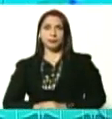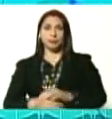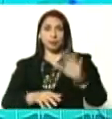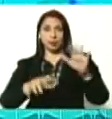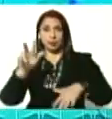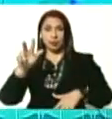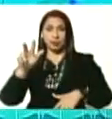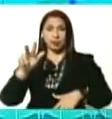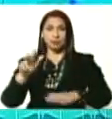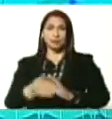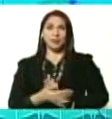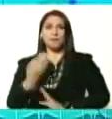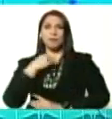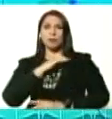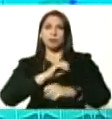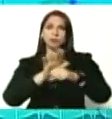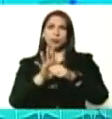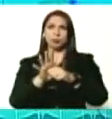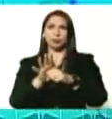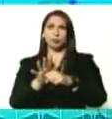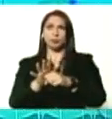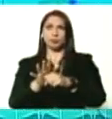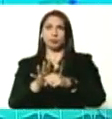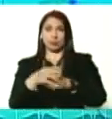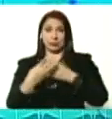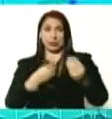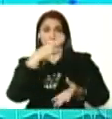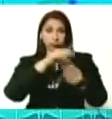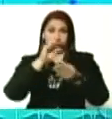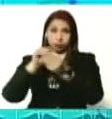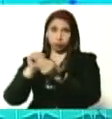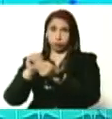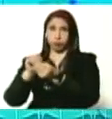13, pandemia de la COVID. Hicieron un resumen, ¿ves?